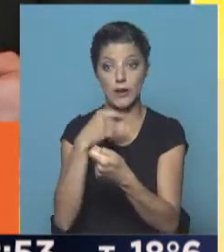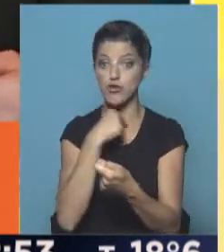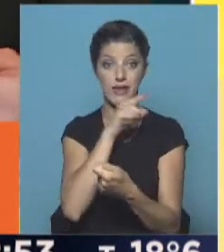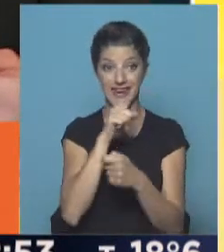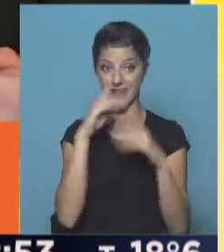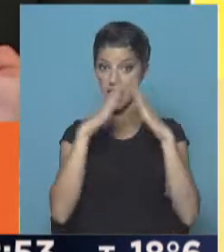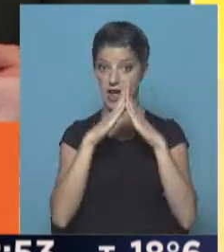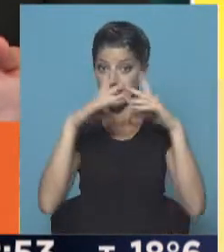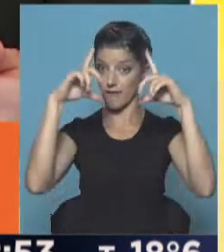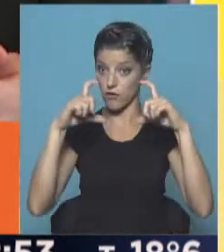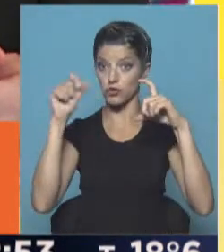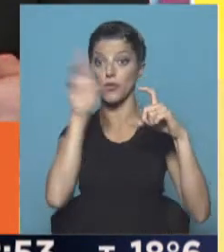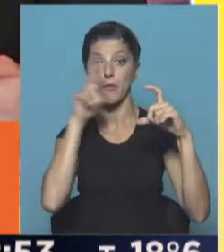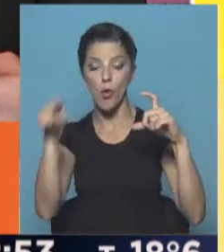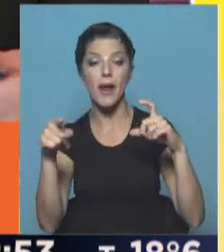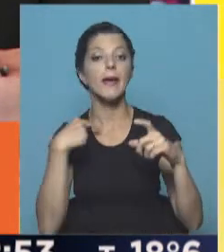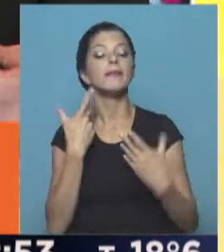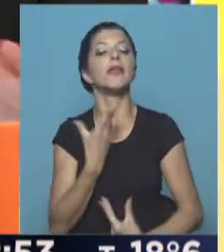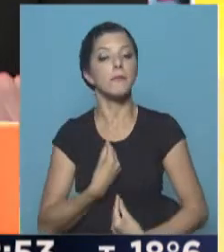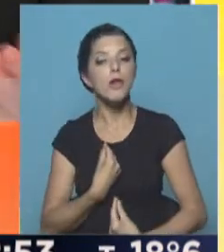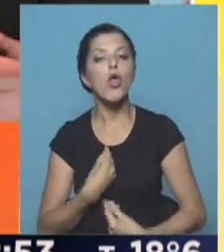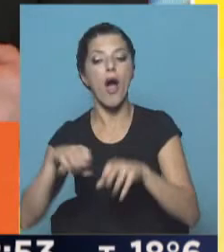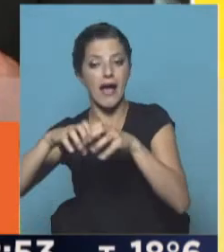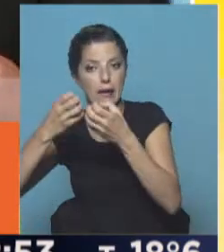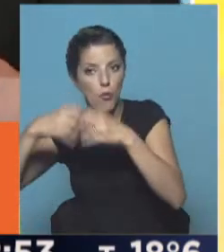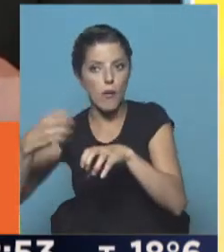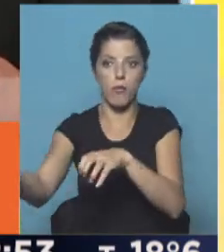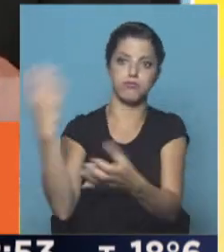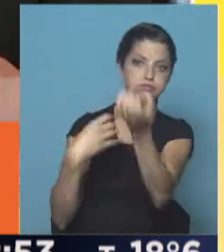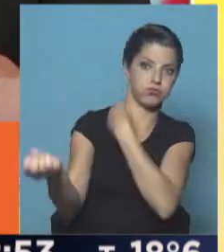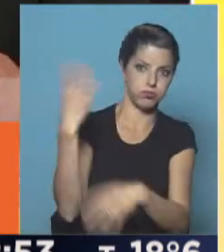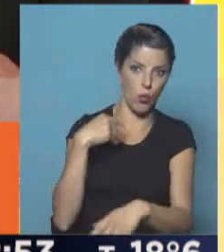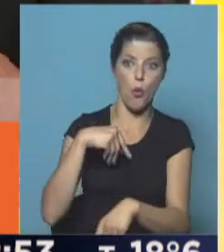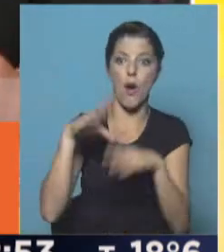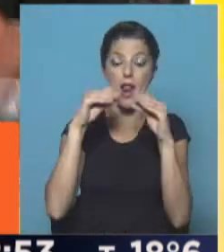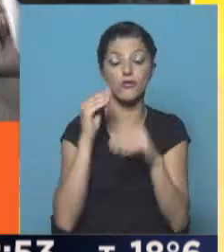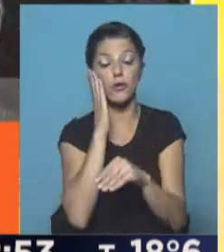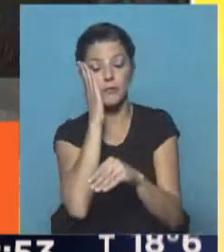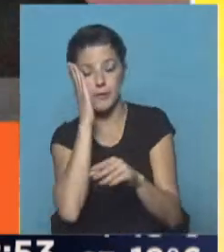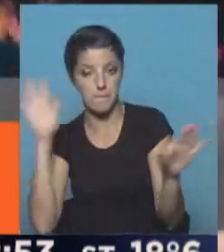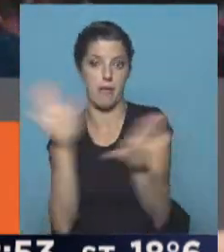Hillary por miedo a los huevazos y por miedo a que los despierten de noche. ¿Cómo se va a